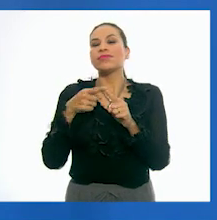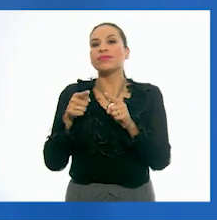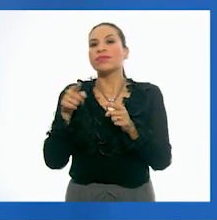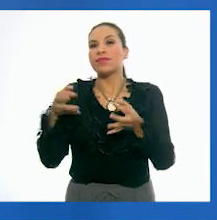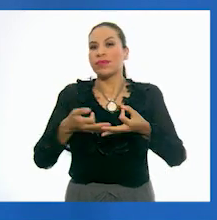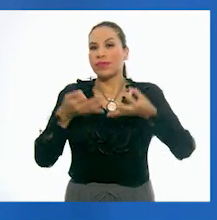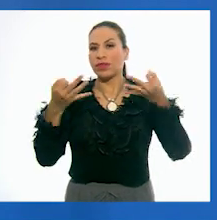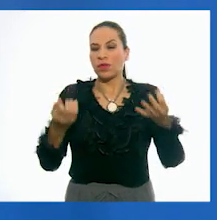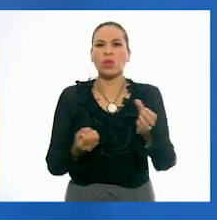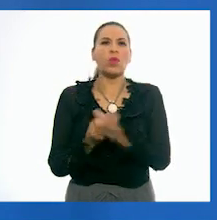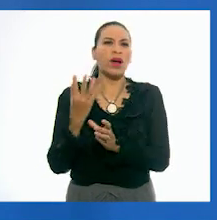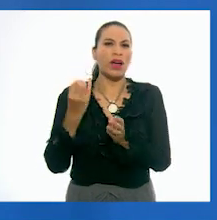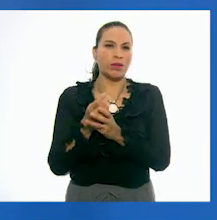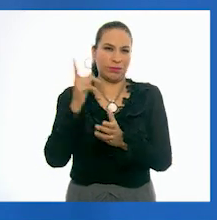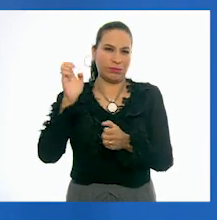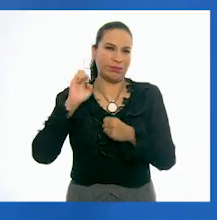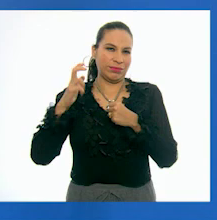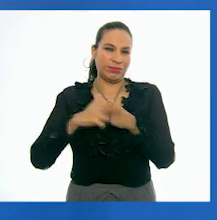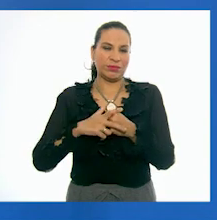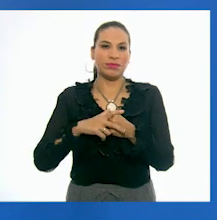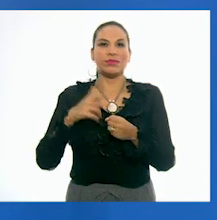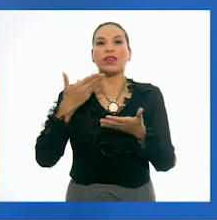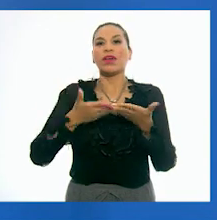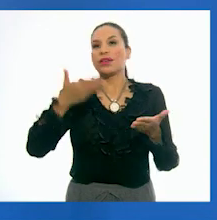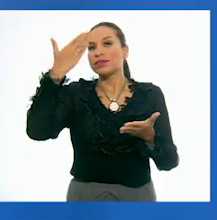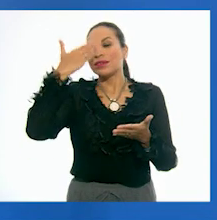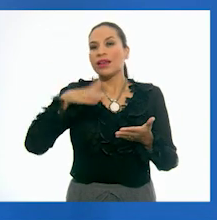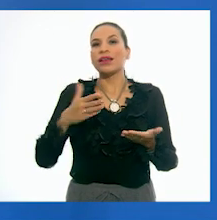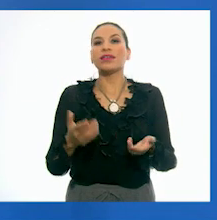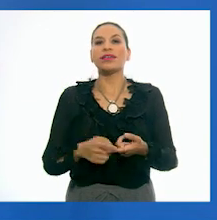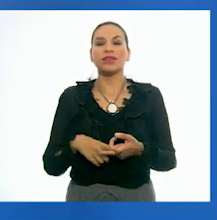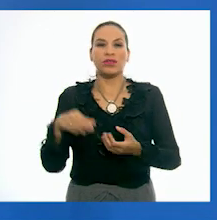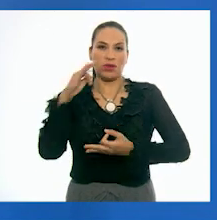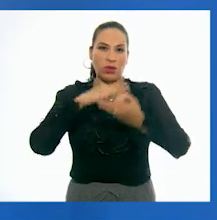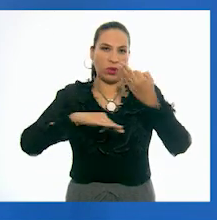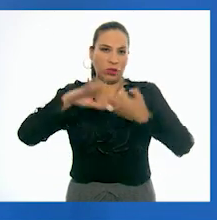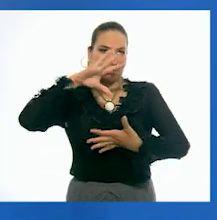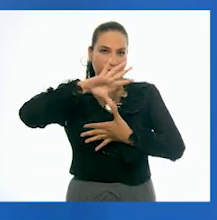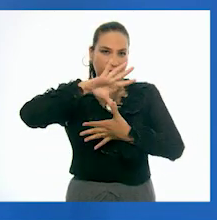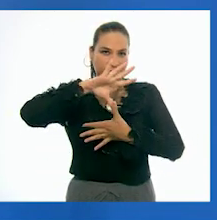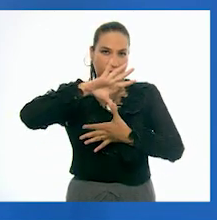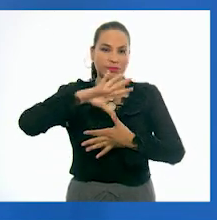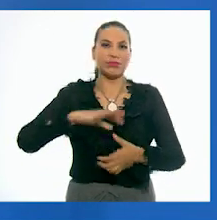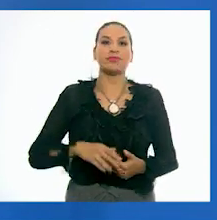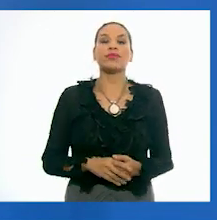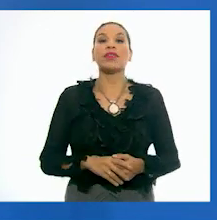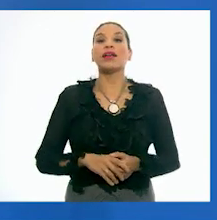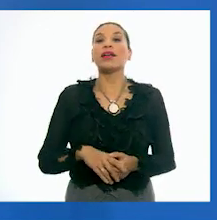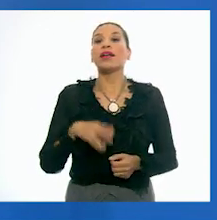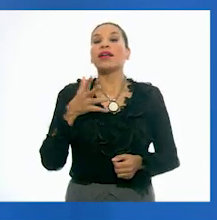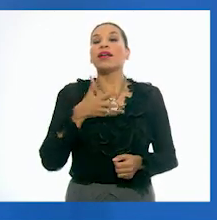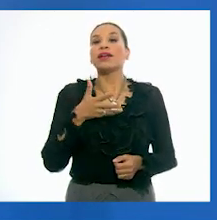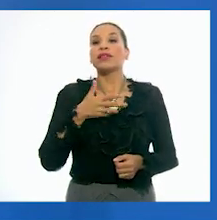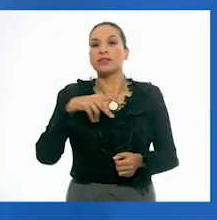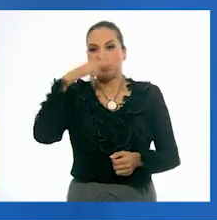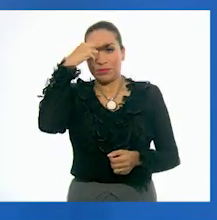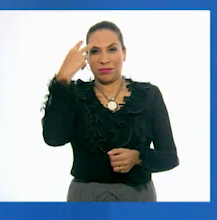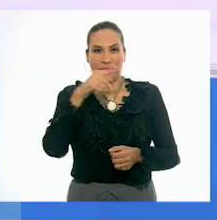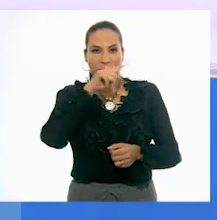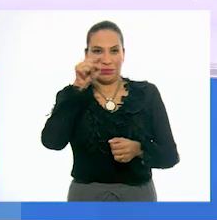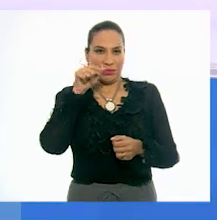eran territorios nuevos para ellos y que hoy sabemos que es todo el continente americano, en el que se encuentra